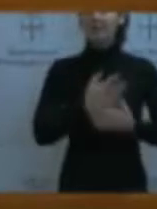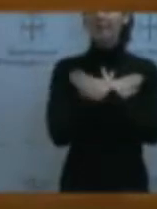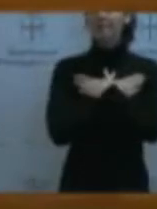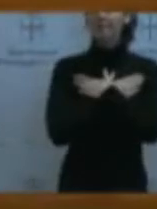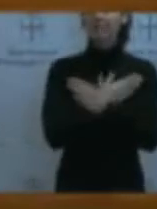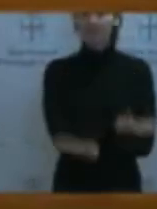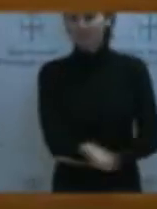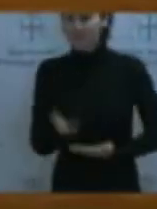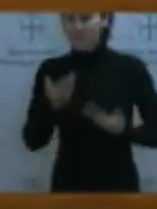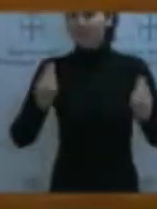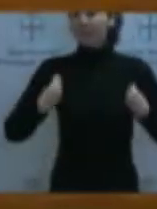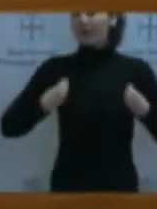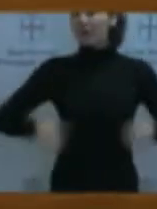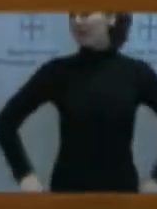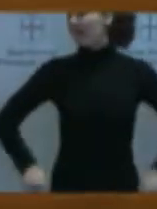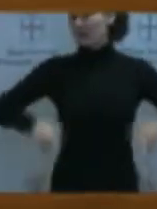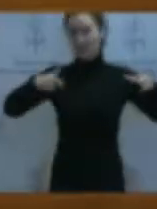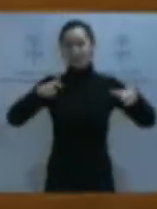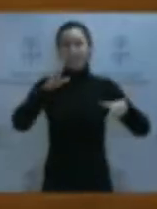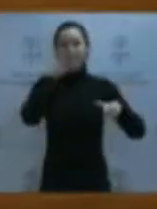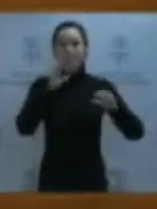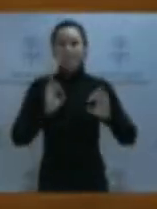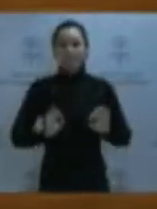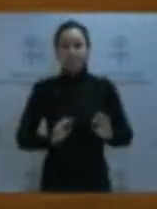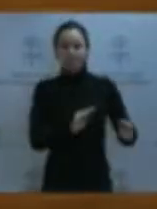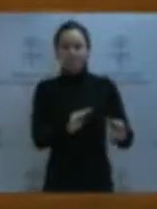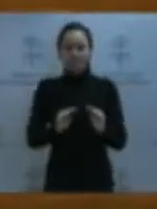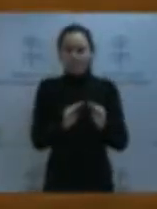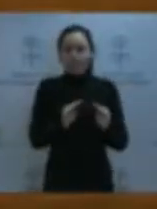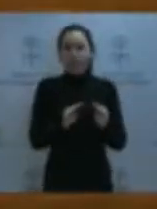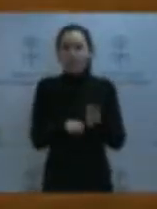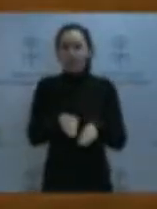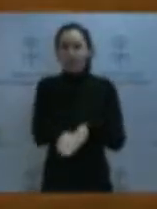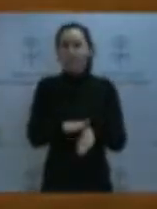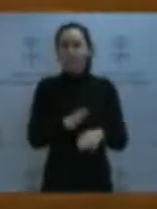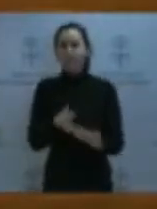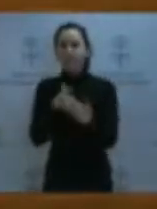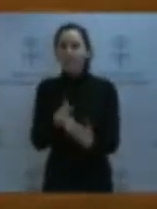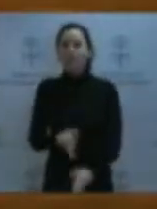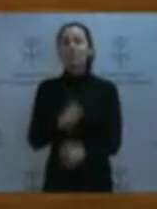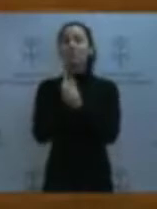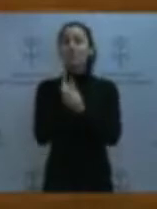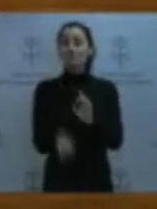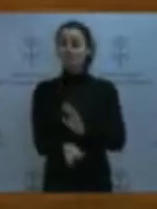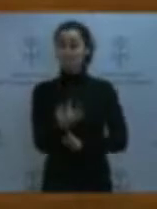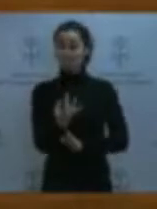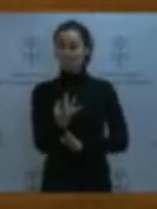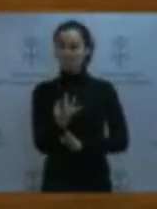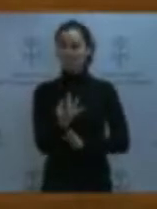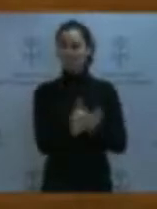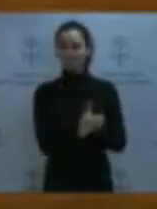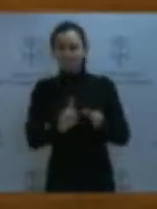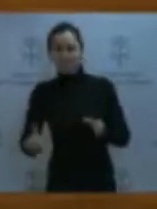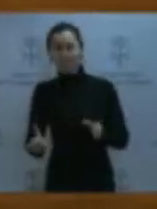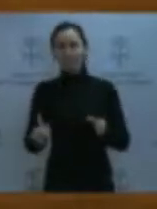social de aquí al 2030, dar los primeros pasos para combatir el fenómeno de la exclusión residencial que afecta a 1 de